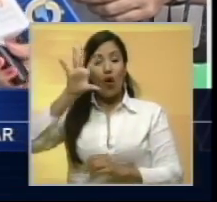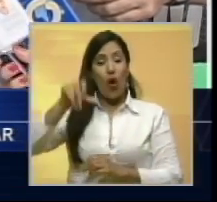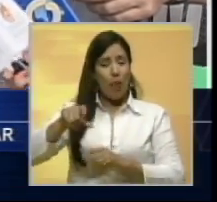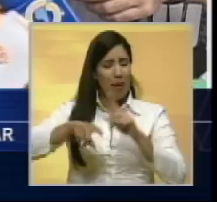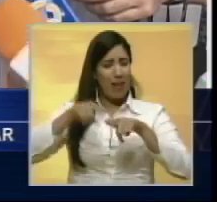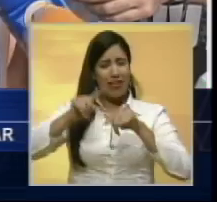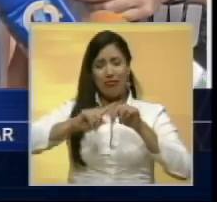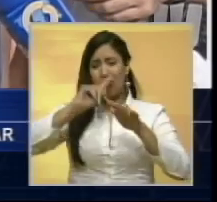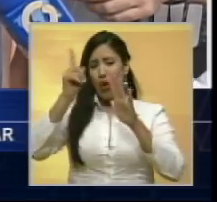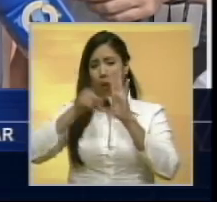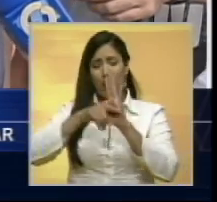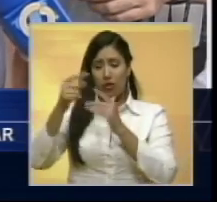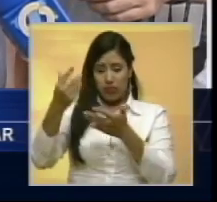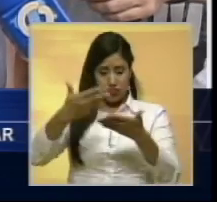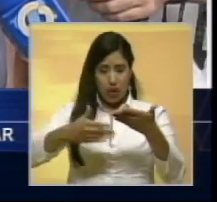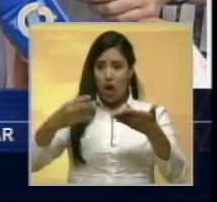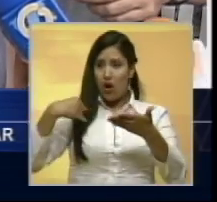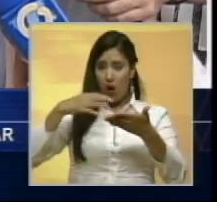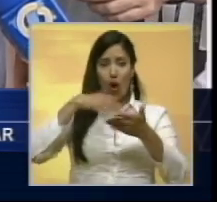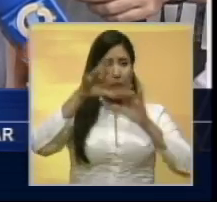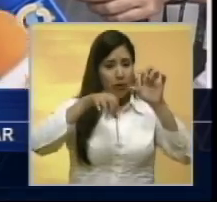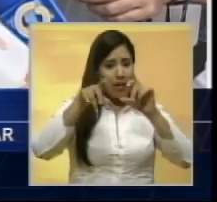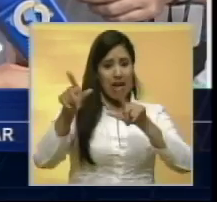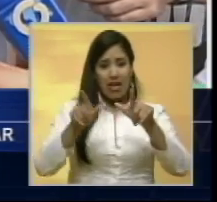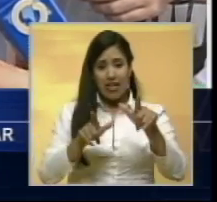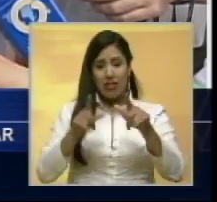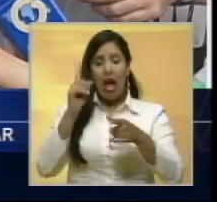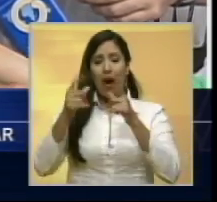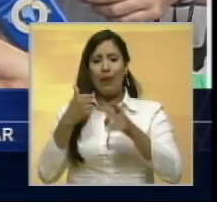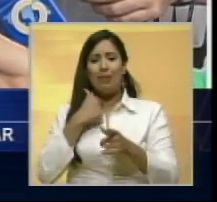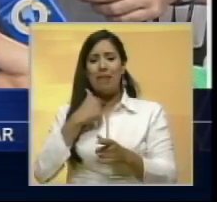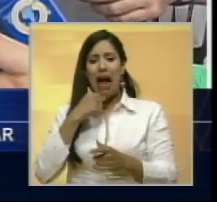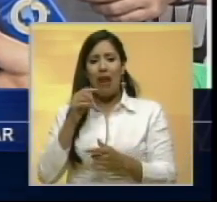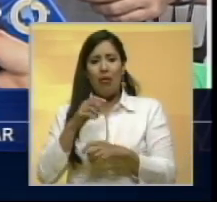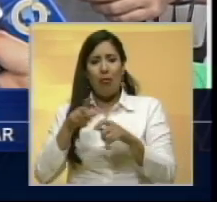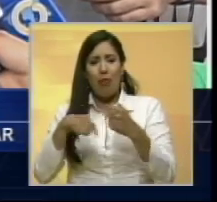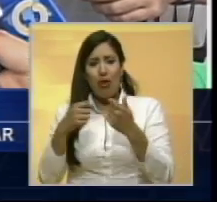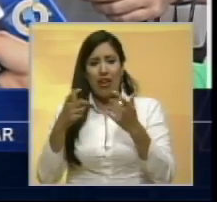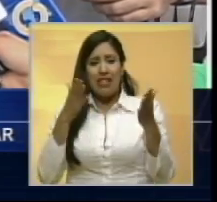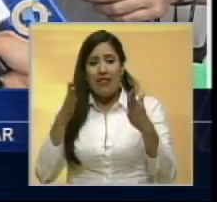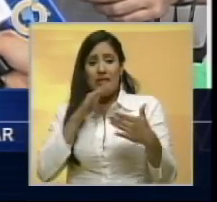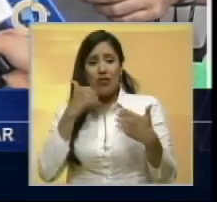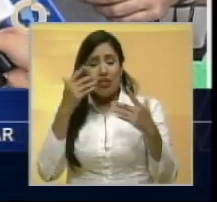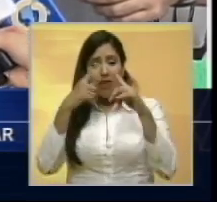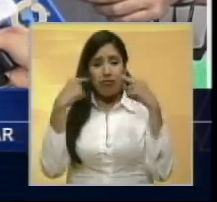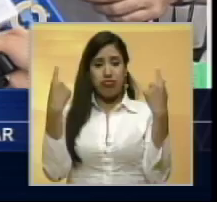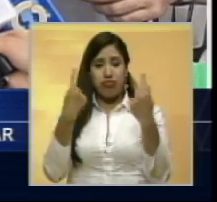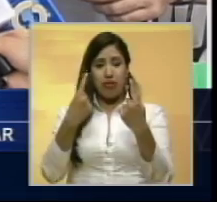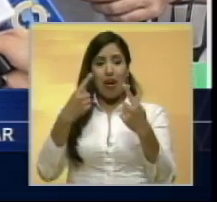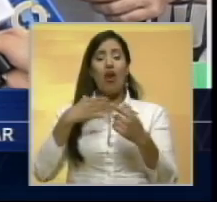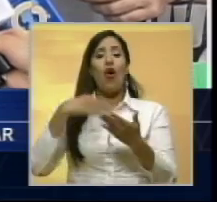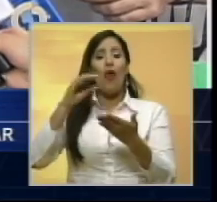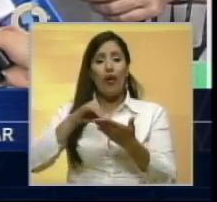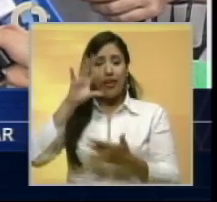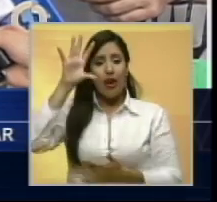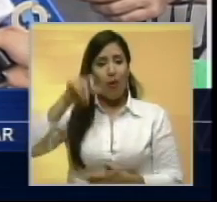todos los insumos que me exigieron, algunos ya se me han vencido y procederé a comprarlo nuevamente porque ya aquí